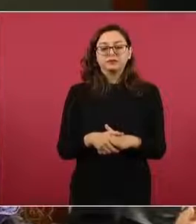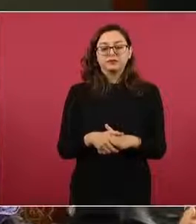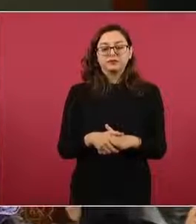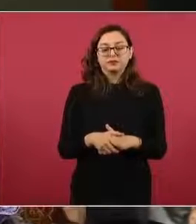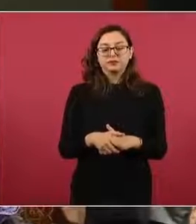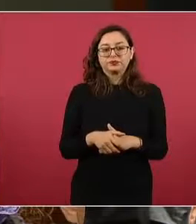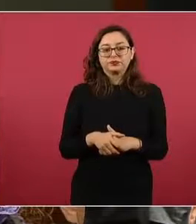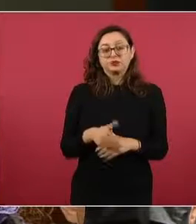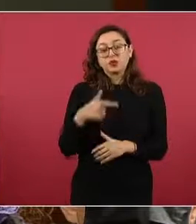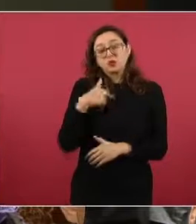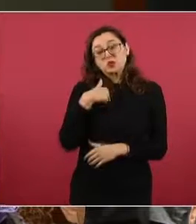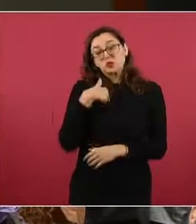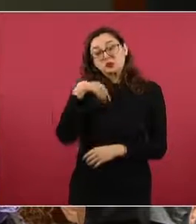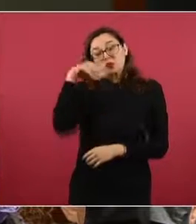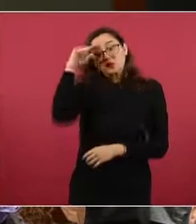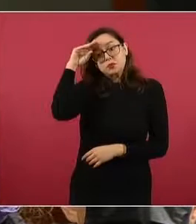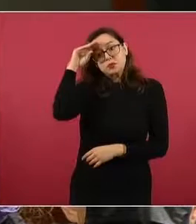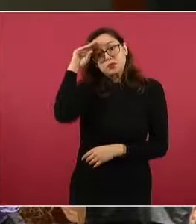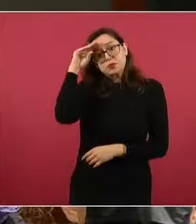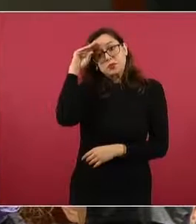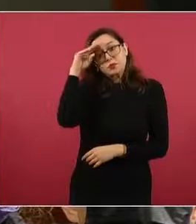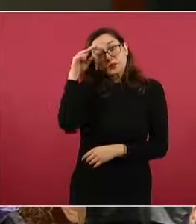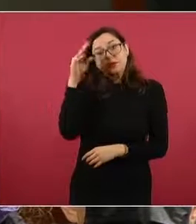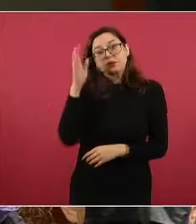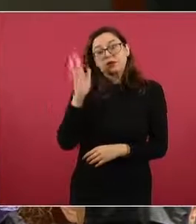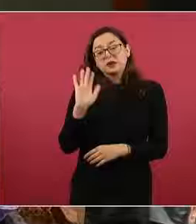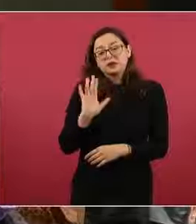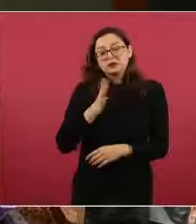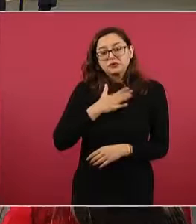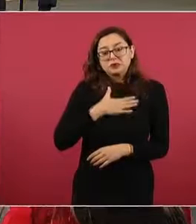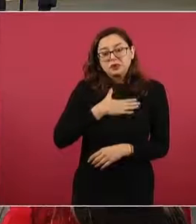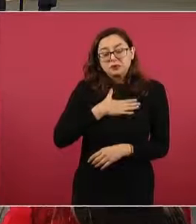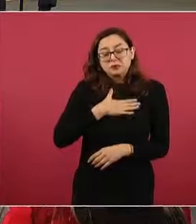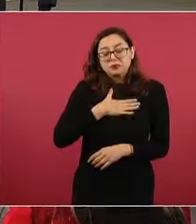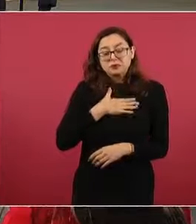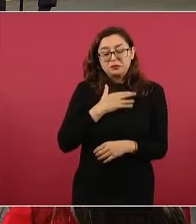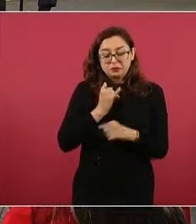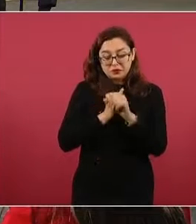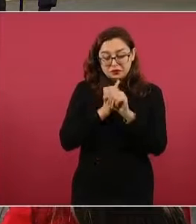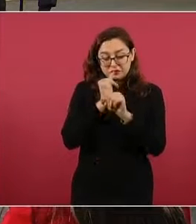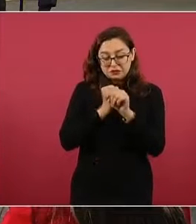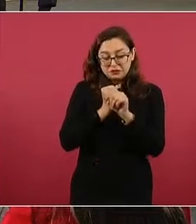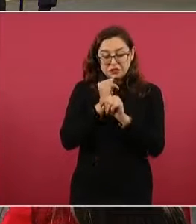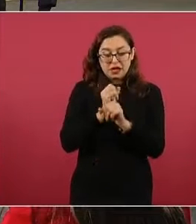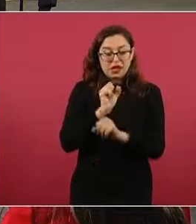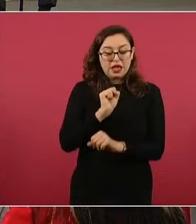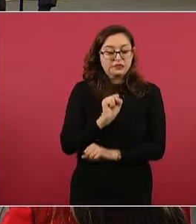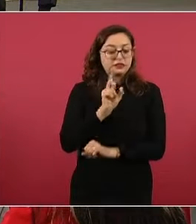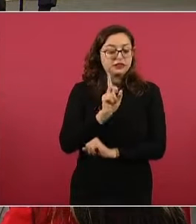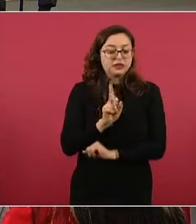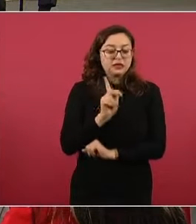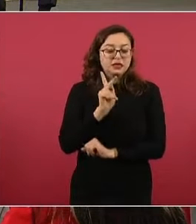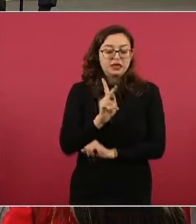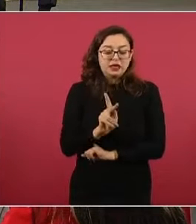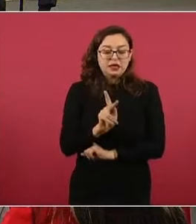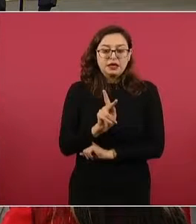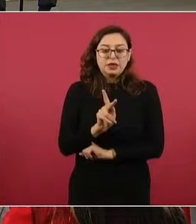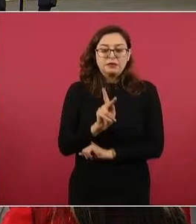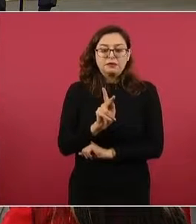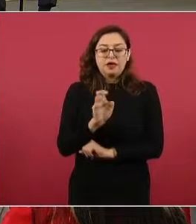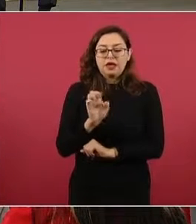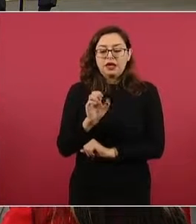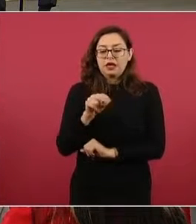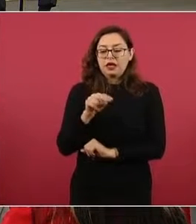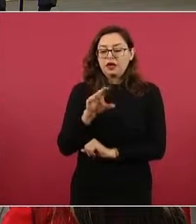mi pensamiento y en los análisis que hemos hecho en SDP y en Noticias y en